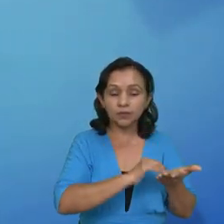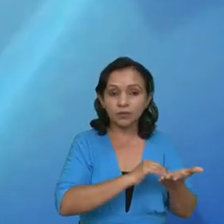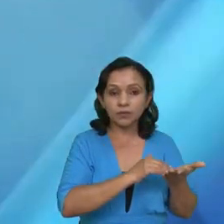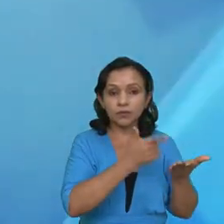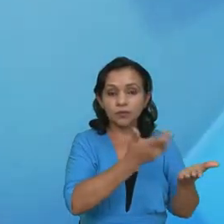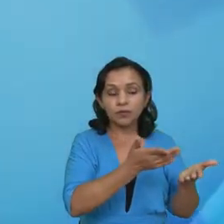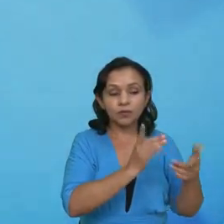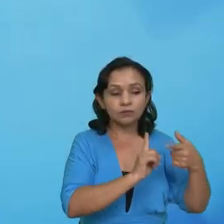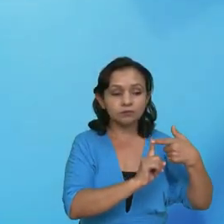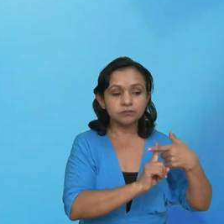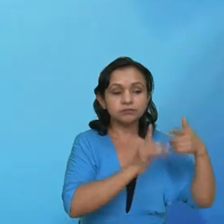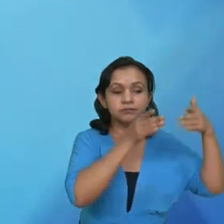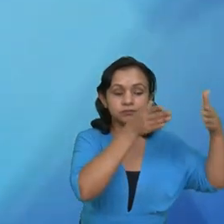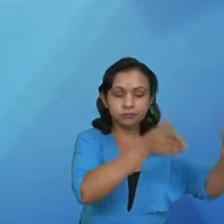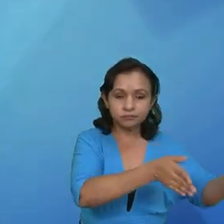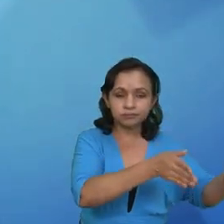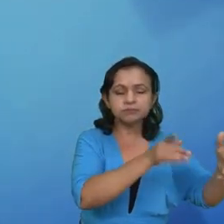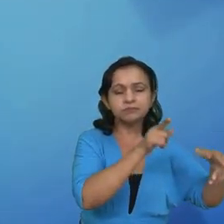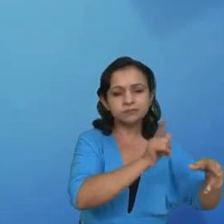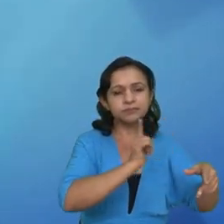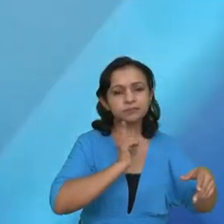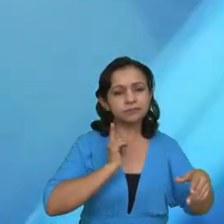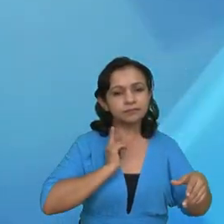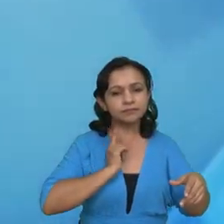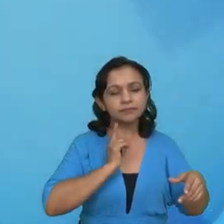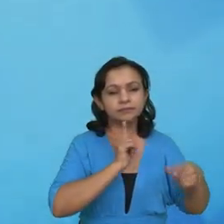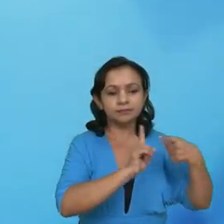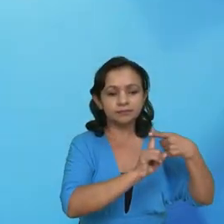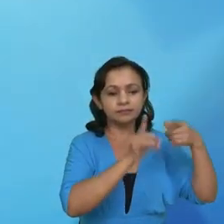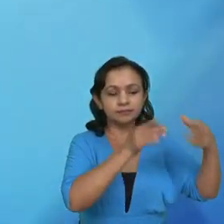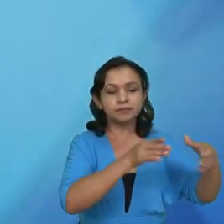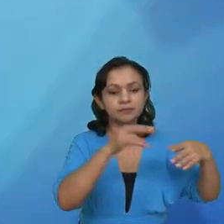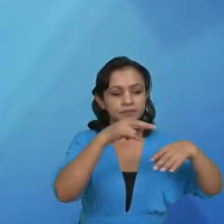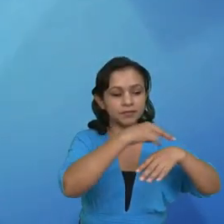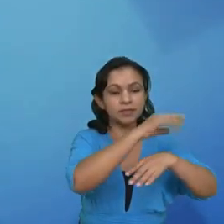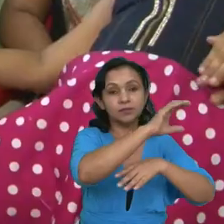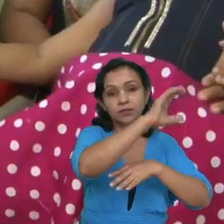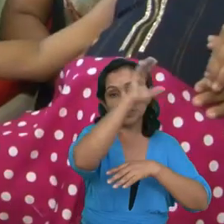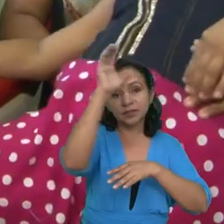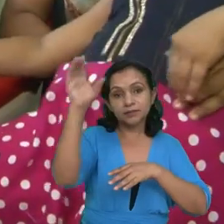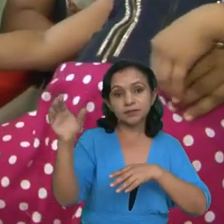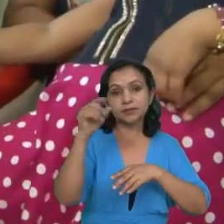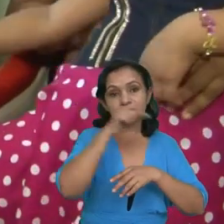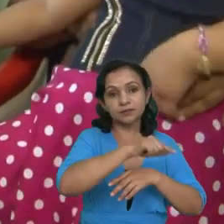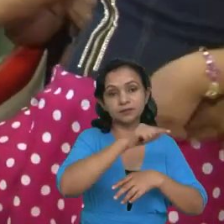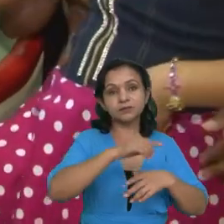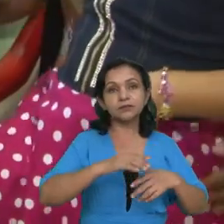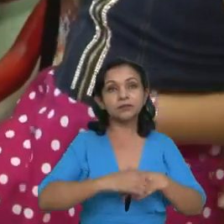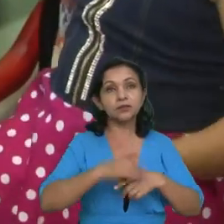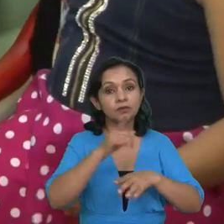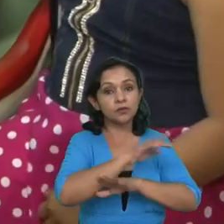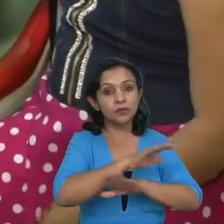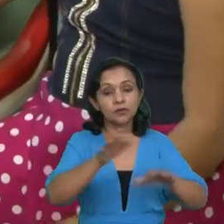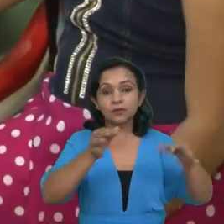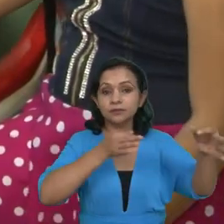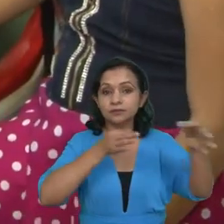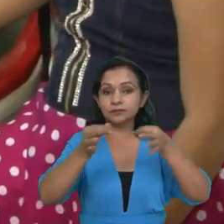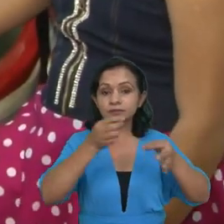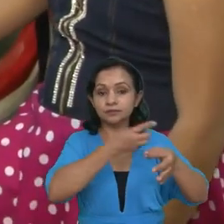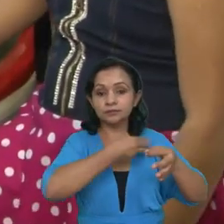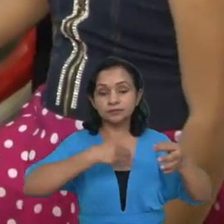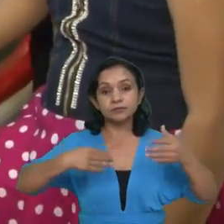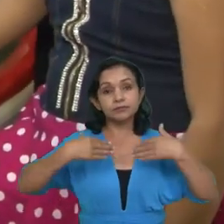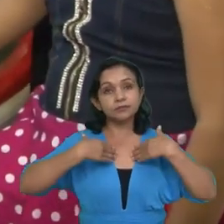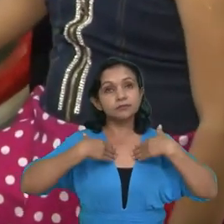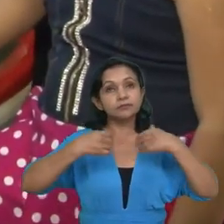sepultura cristian en el cementerio camino del cielo finalizó explicando que el ministerio de